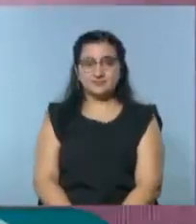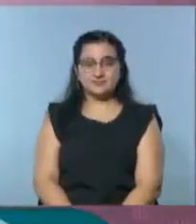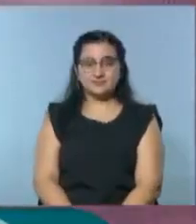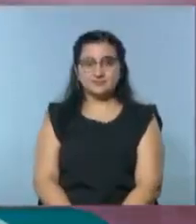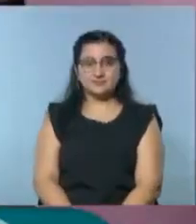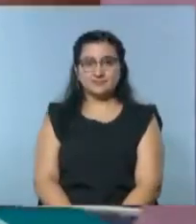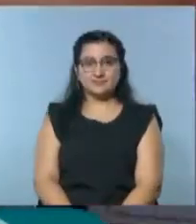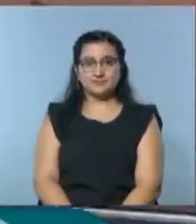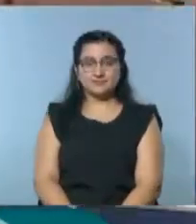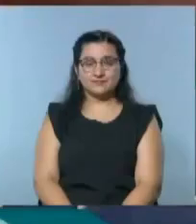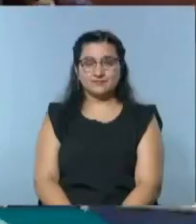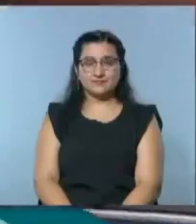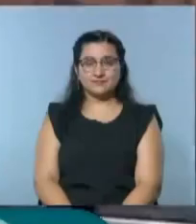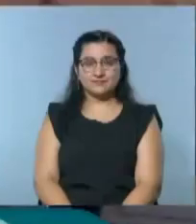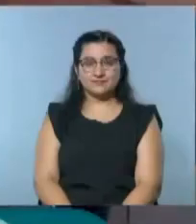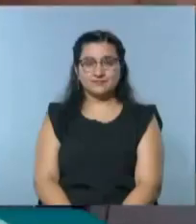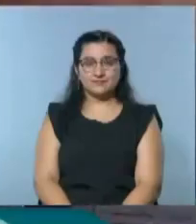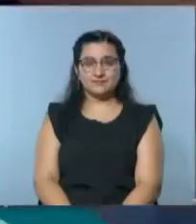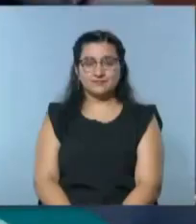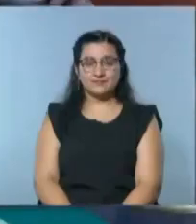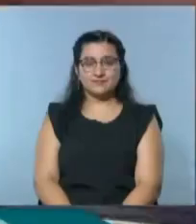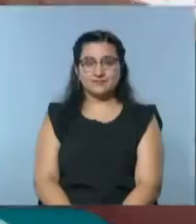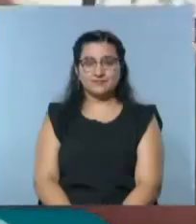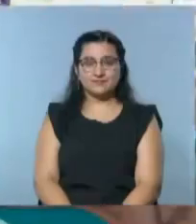sin razón, sin explicación,